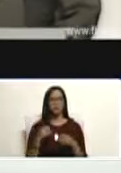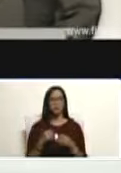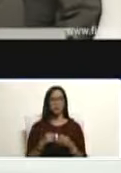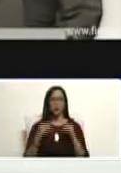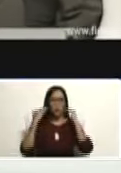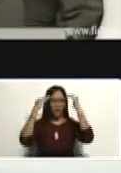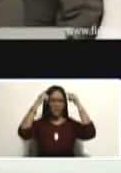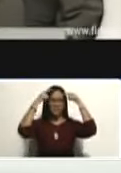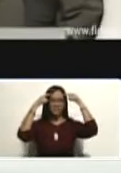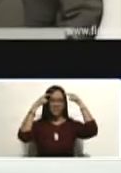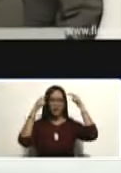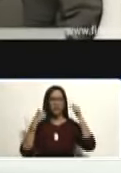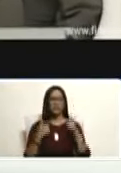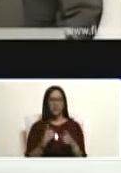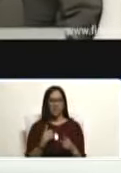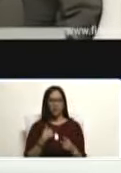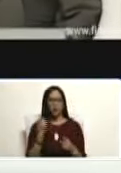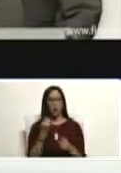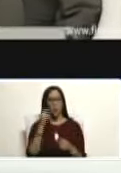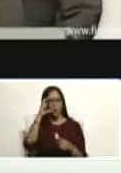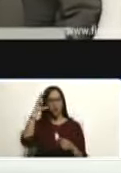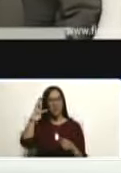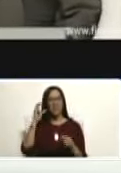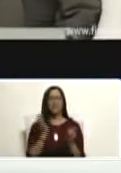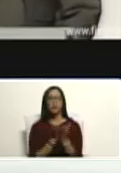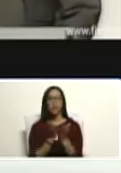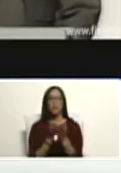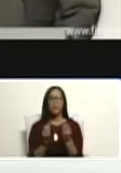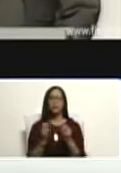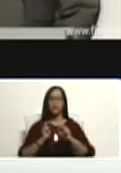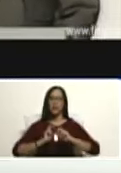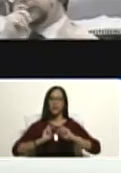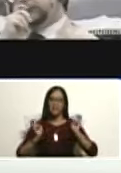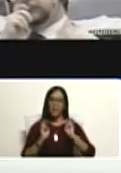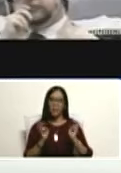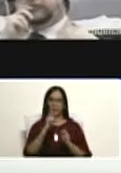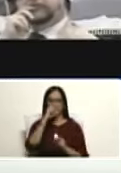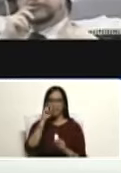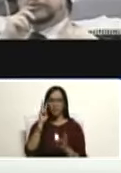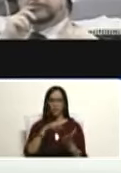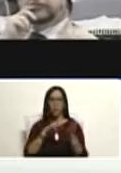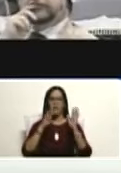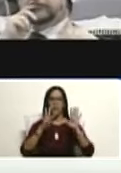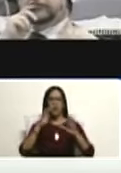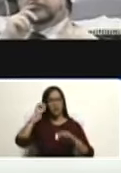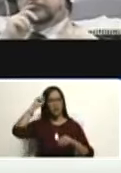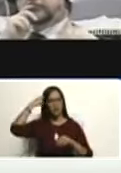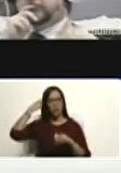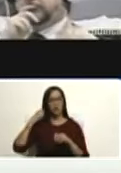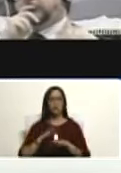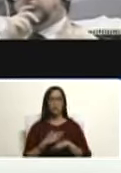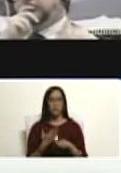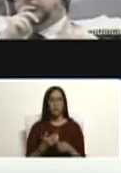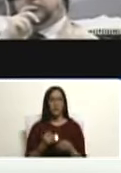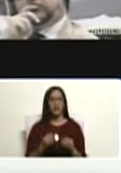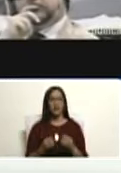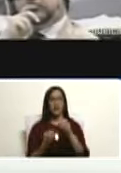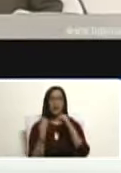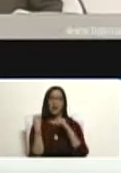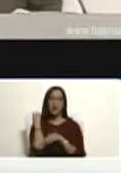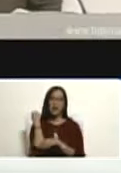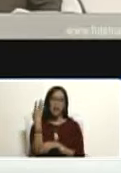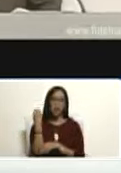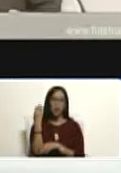comandante Chávez y yo como canciller estudiamos mucho el tema en el año 2009, recuerdo. Porque era la cumbre de